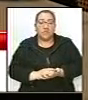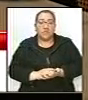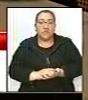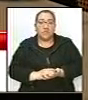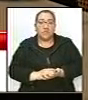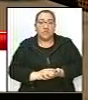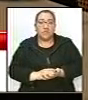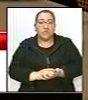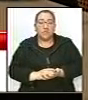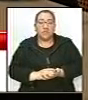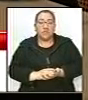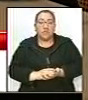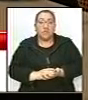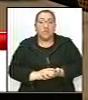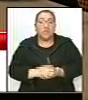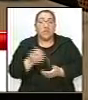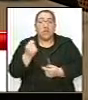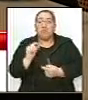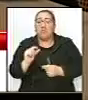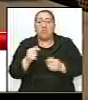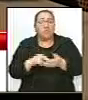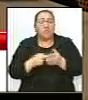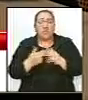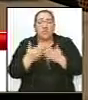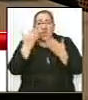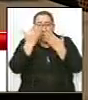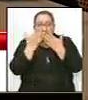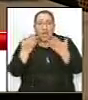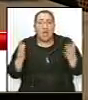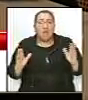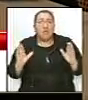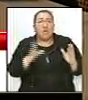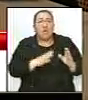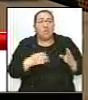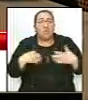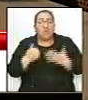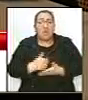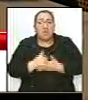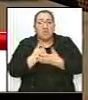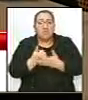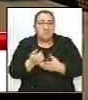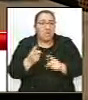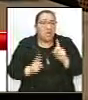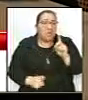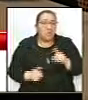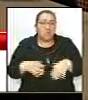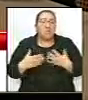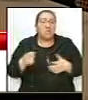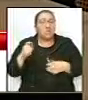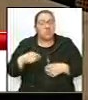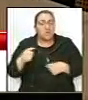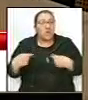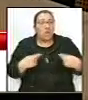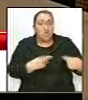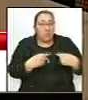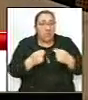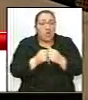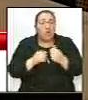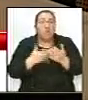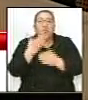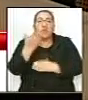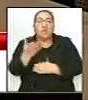Entonces, hay una poca apertura del Estado para que estas MIPES que se dedican a los servicios puedan competir en el Estado.